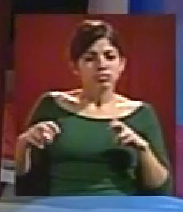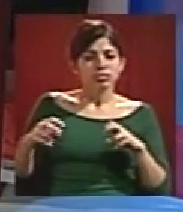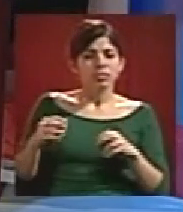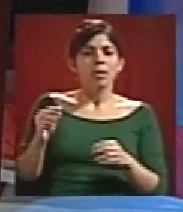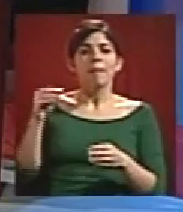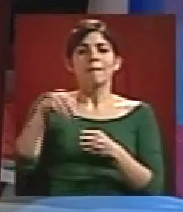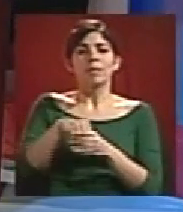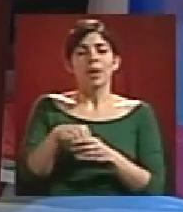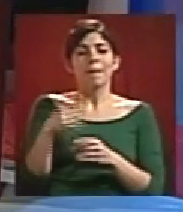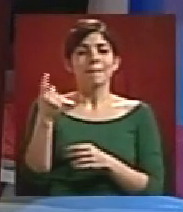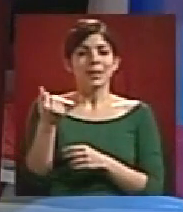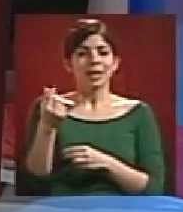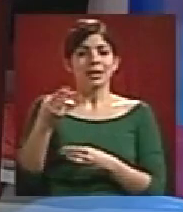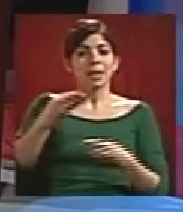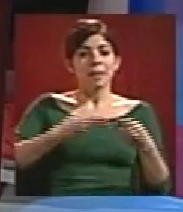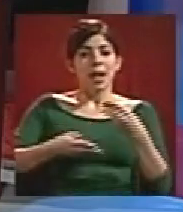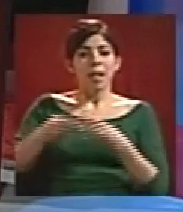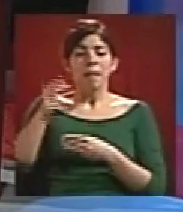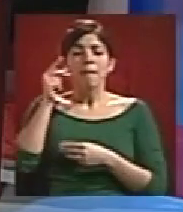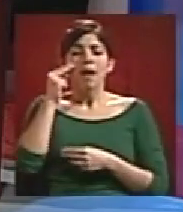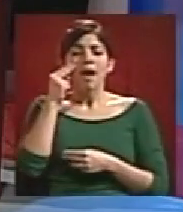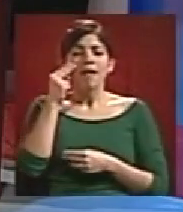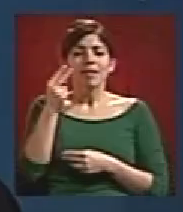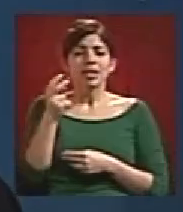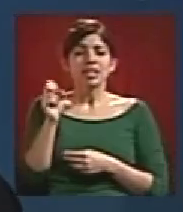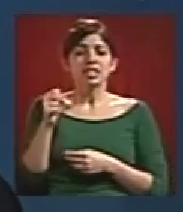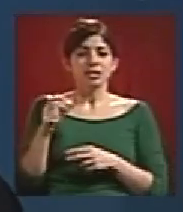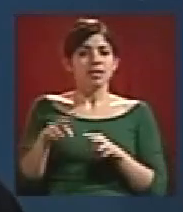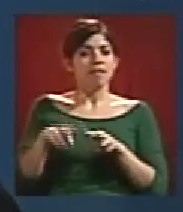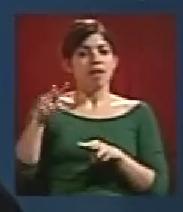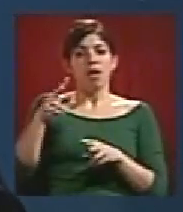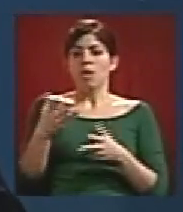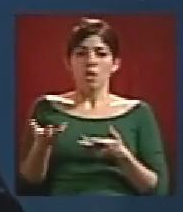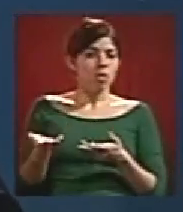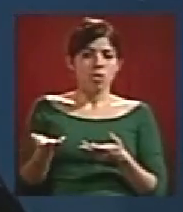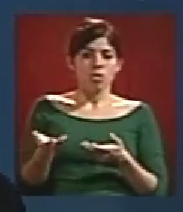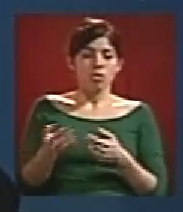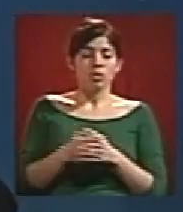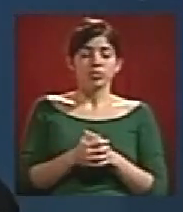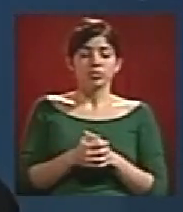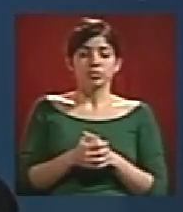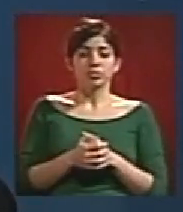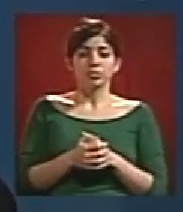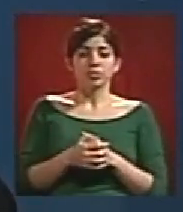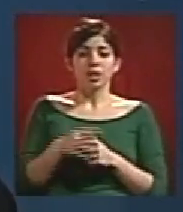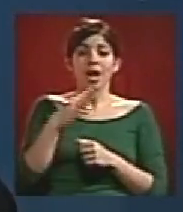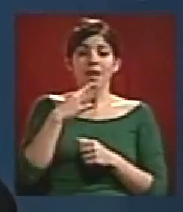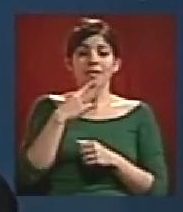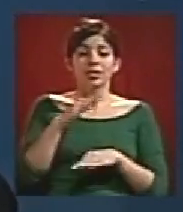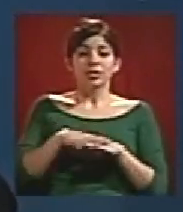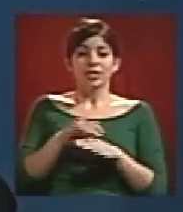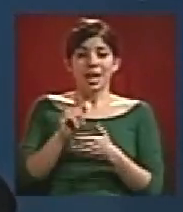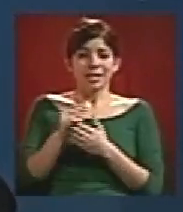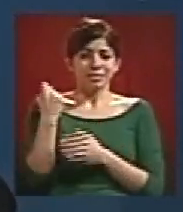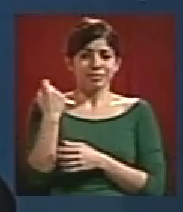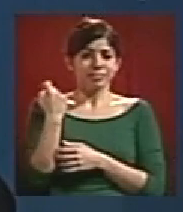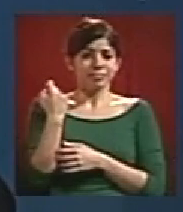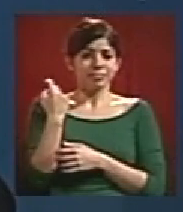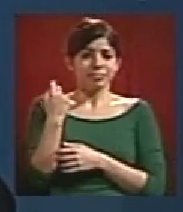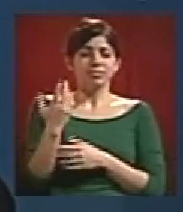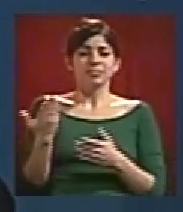de mercado para saber cuánto realmente valen. La burbuja que me decía Marcela hace un minuto de